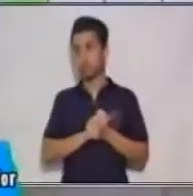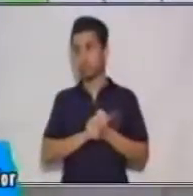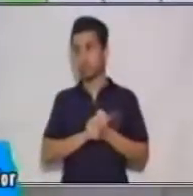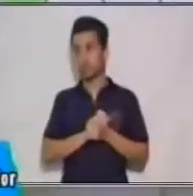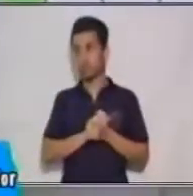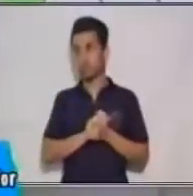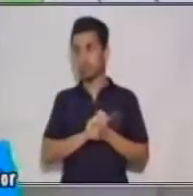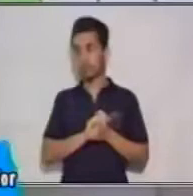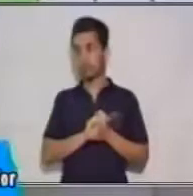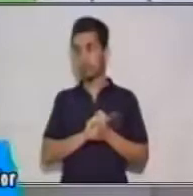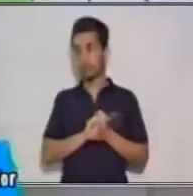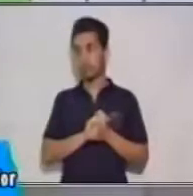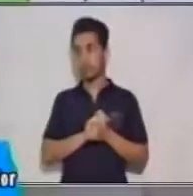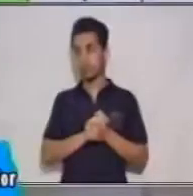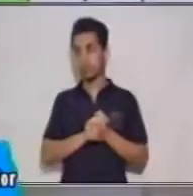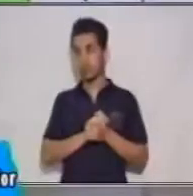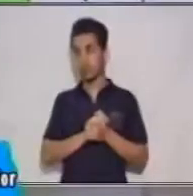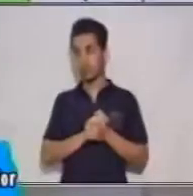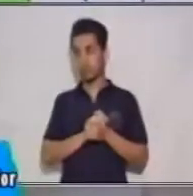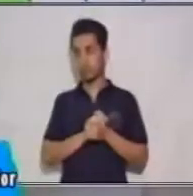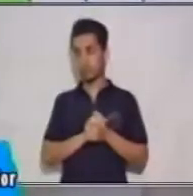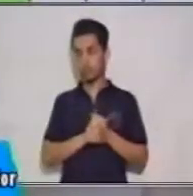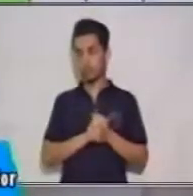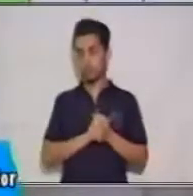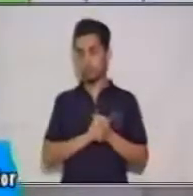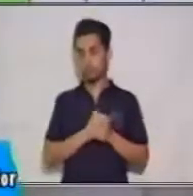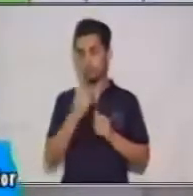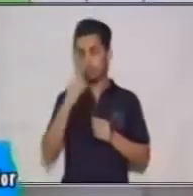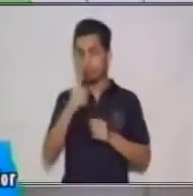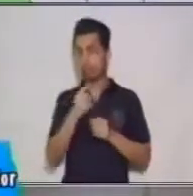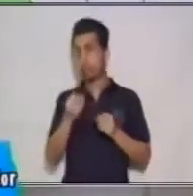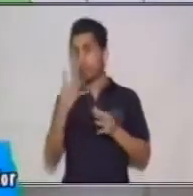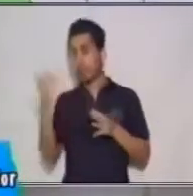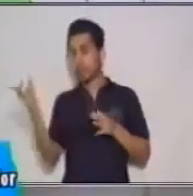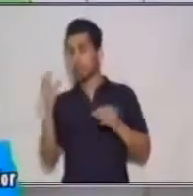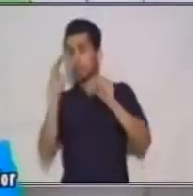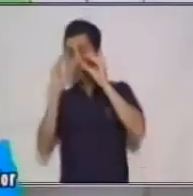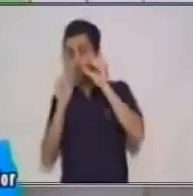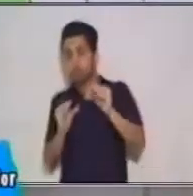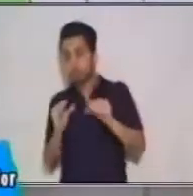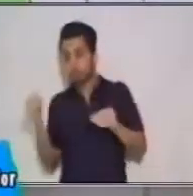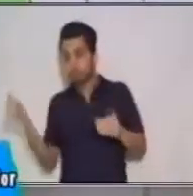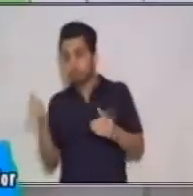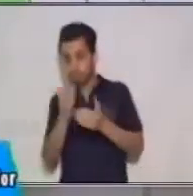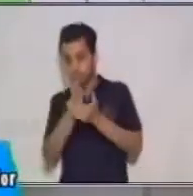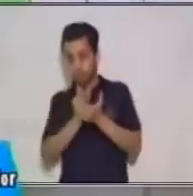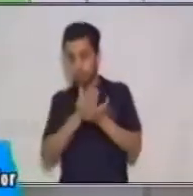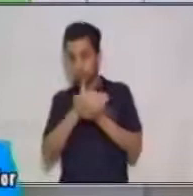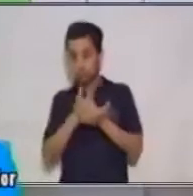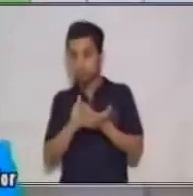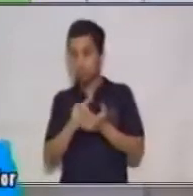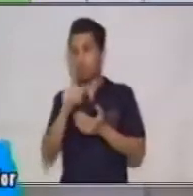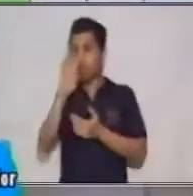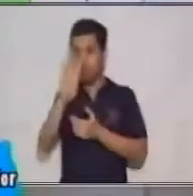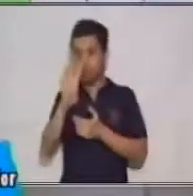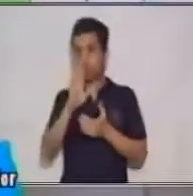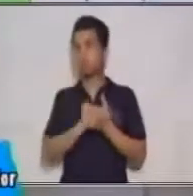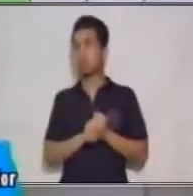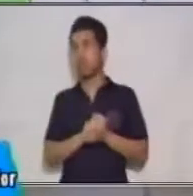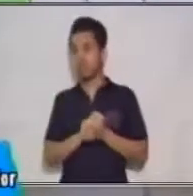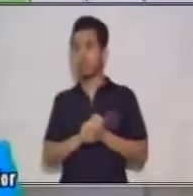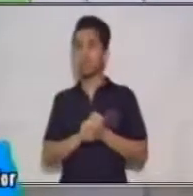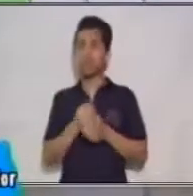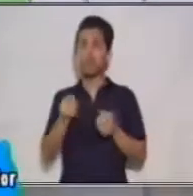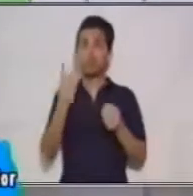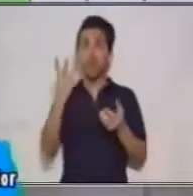Ahora, veamos la siguiente. ¿En cuántas partes está dividida? En cuatro. ¿Cuántas partes se